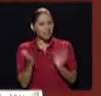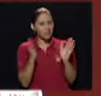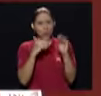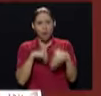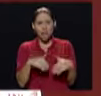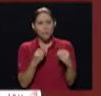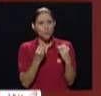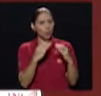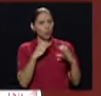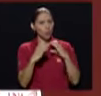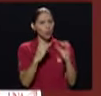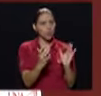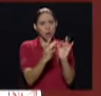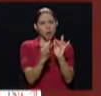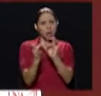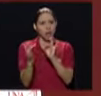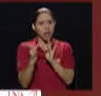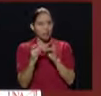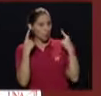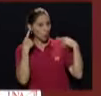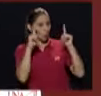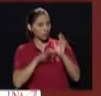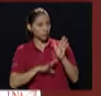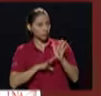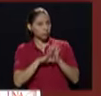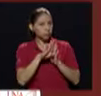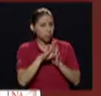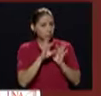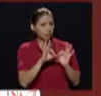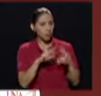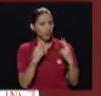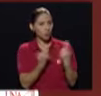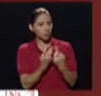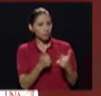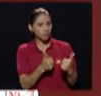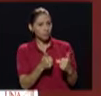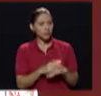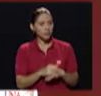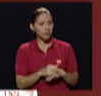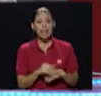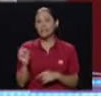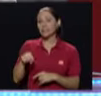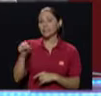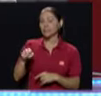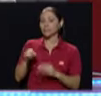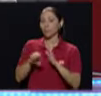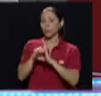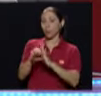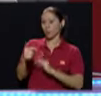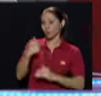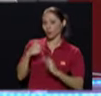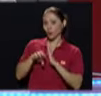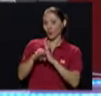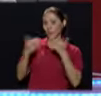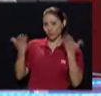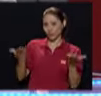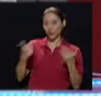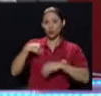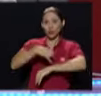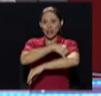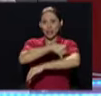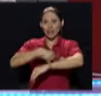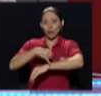involucradas. ¿Se logró avanzar en ese sentido en el marco de la reunión? Sí, por supuesto que sí. Bueno, por ejemplo, yo soy un ejemplo de esto.